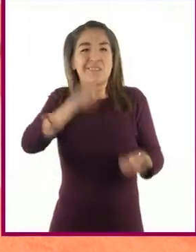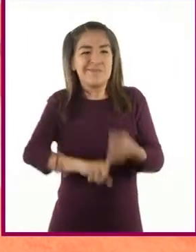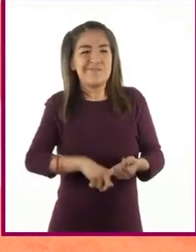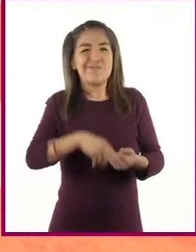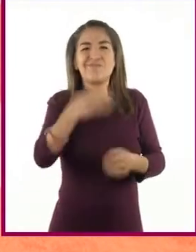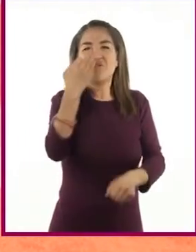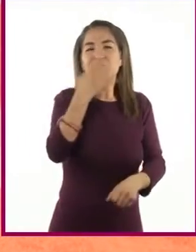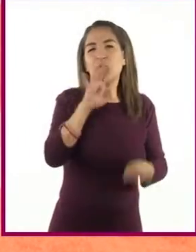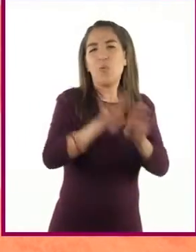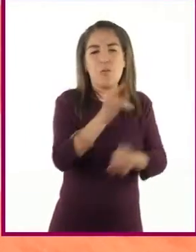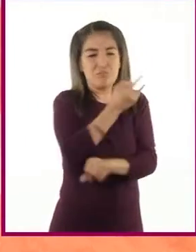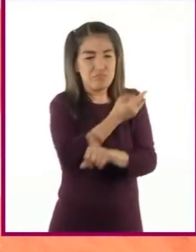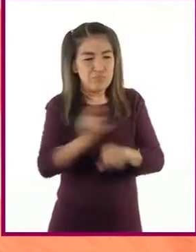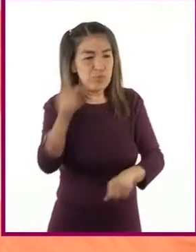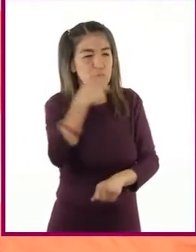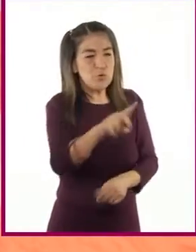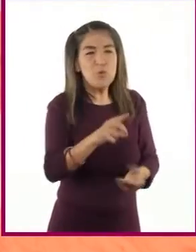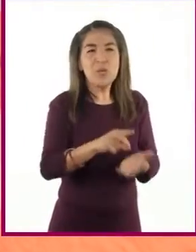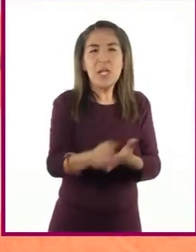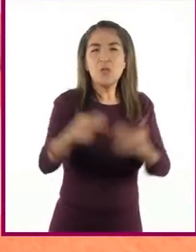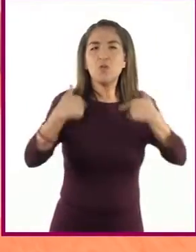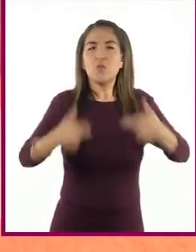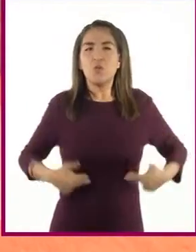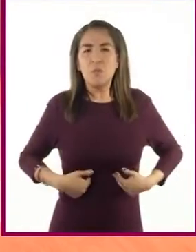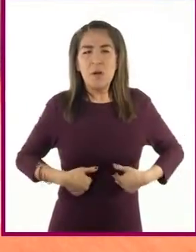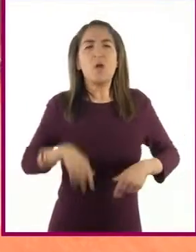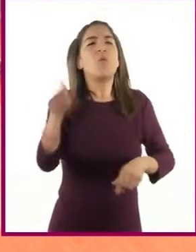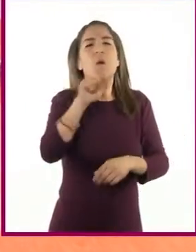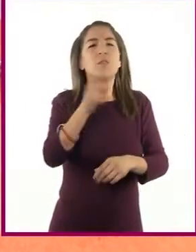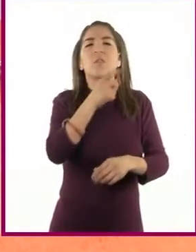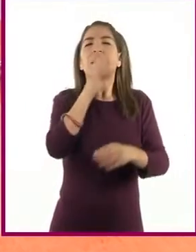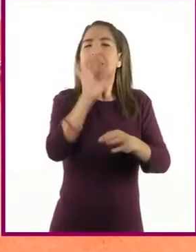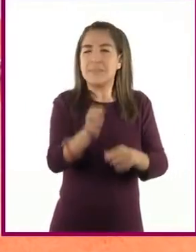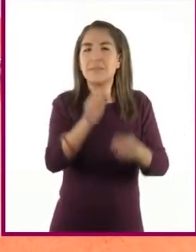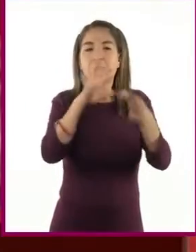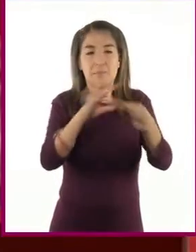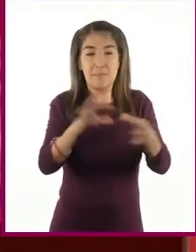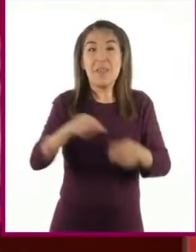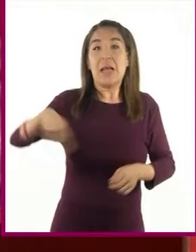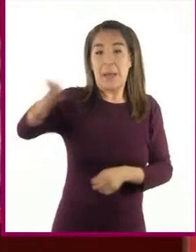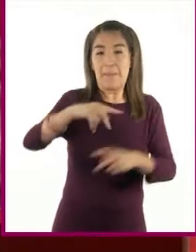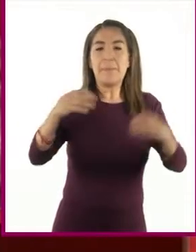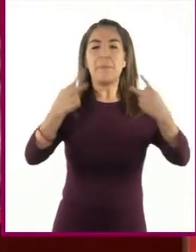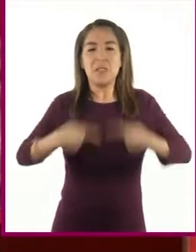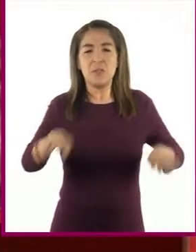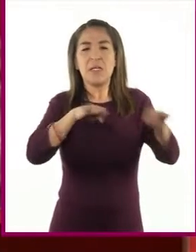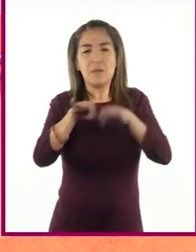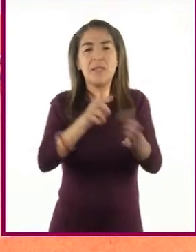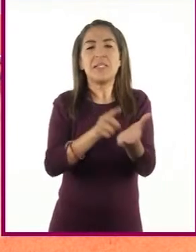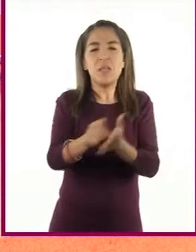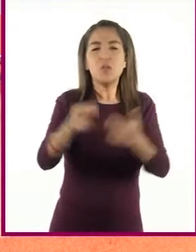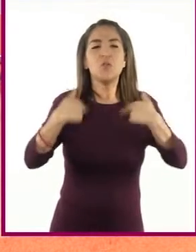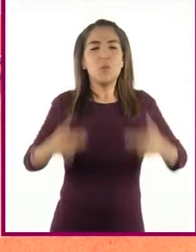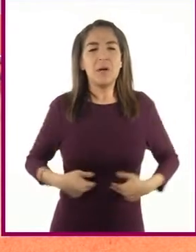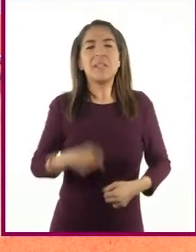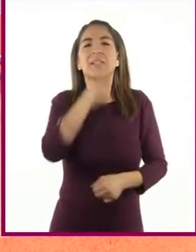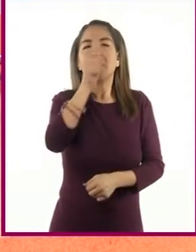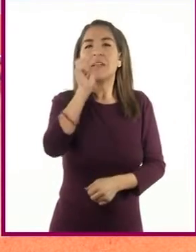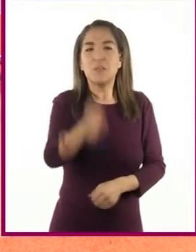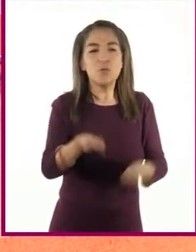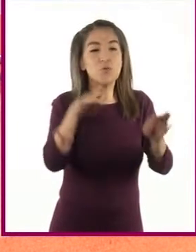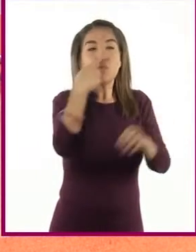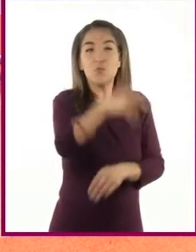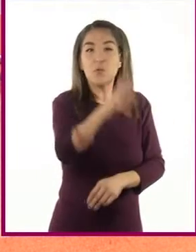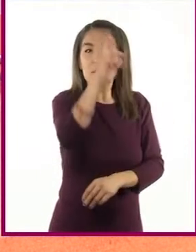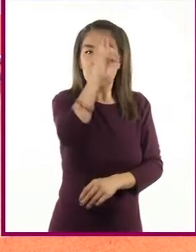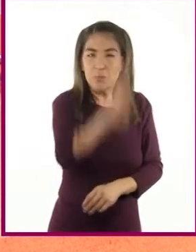humanos? Muchas y muchos defensores de los derechos humanos afirman que su total respeto es más un